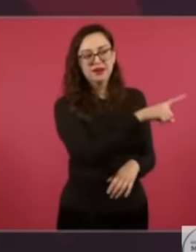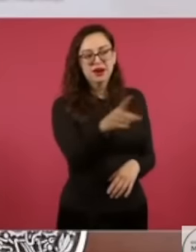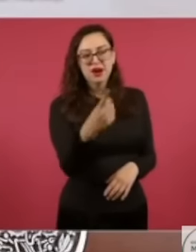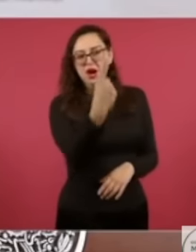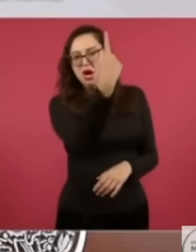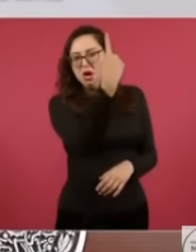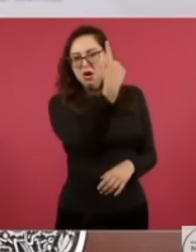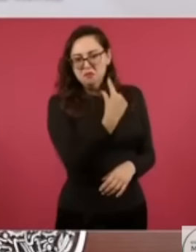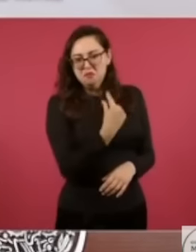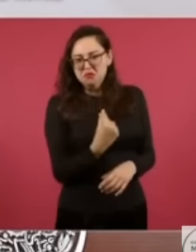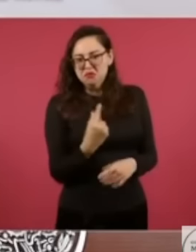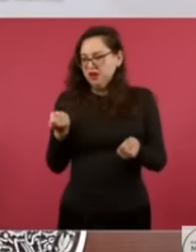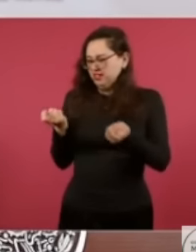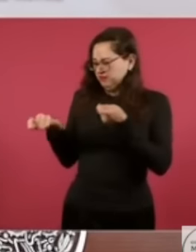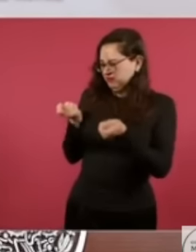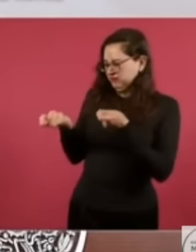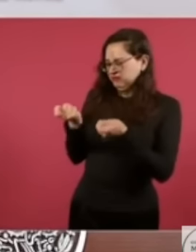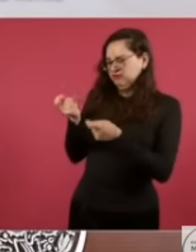nos